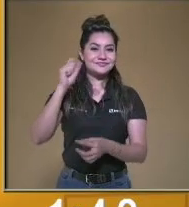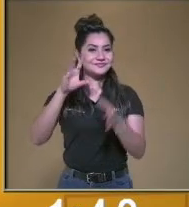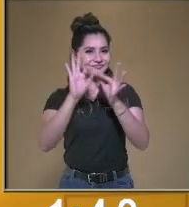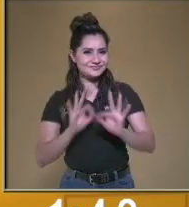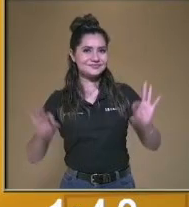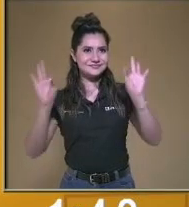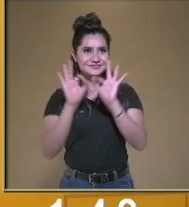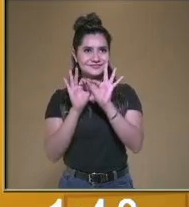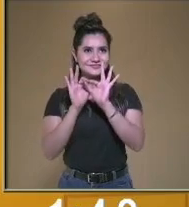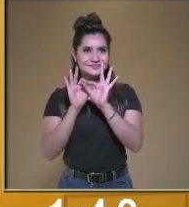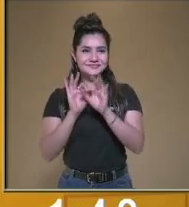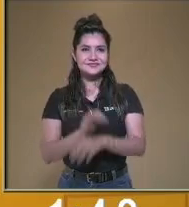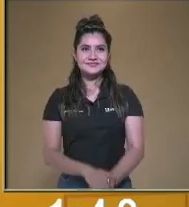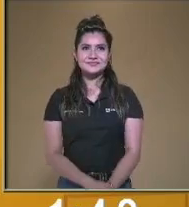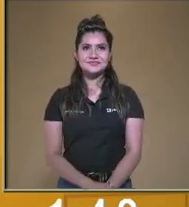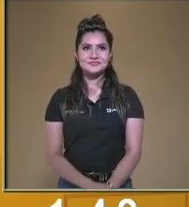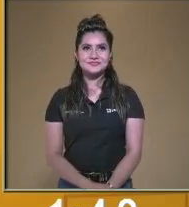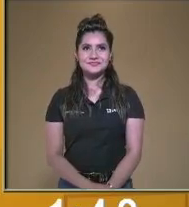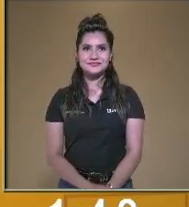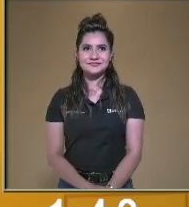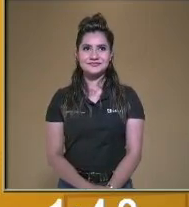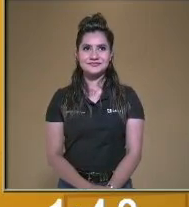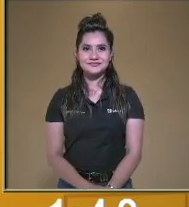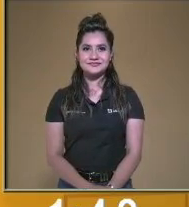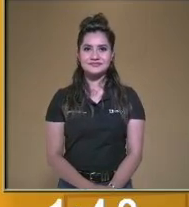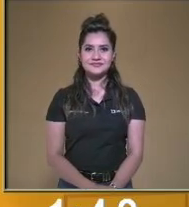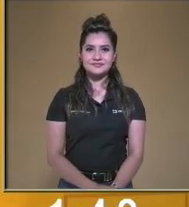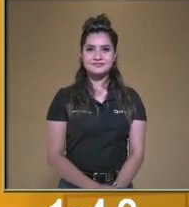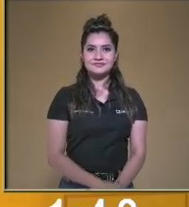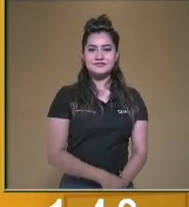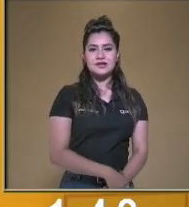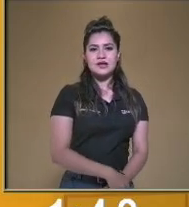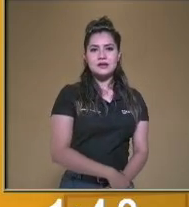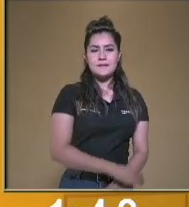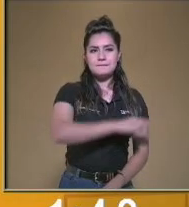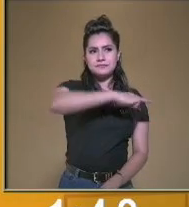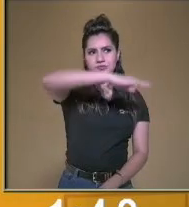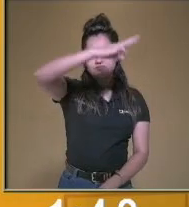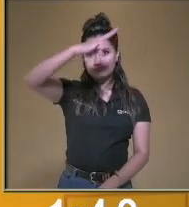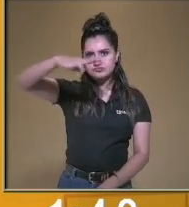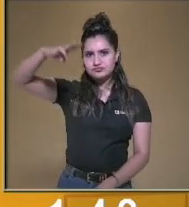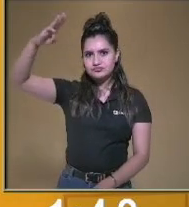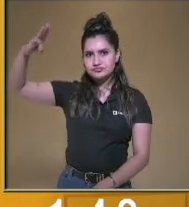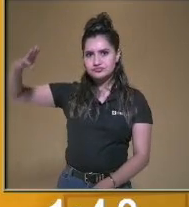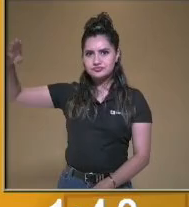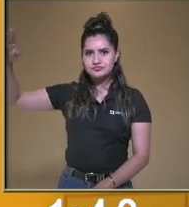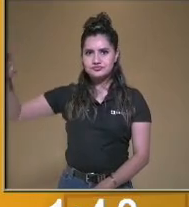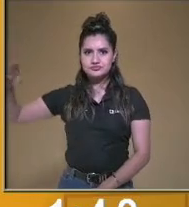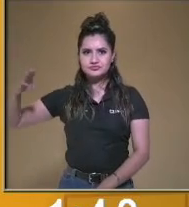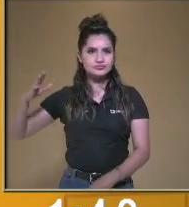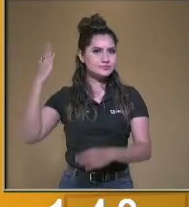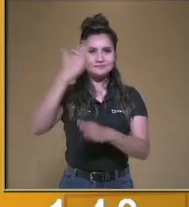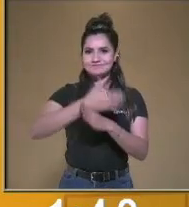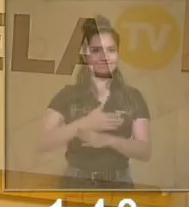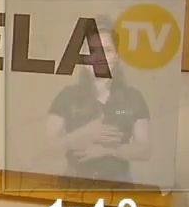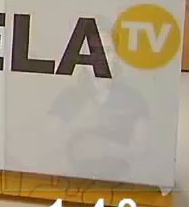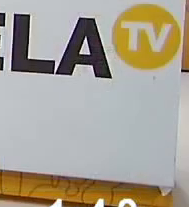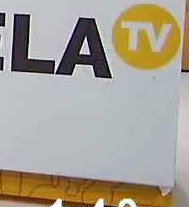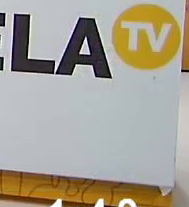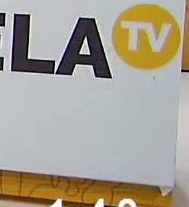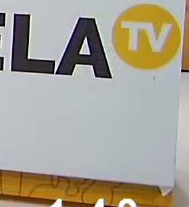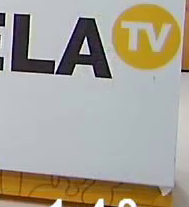no lleven los perros a los cerros y a los gatos no los dejen en la calle. Gracias, nos